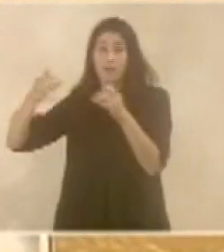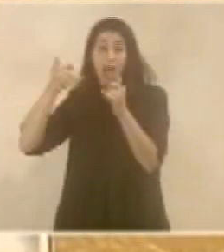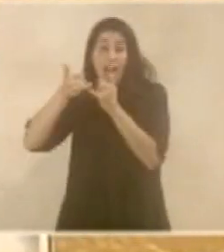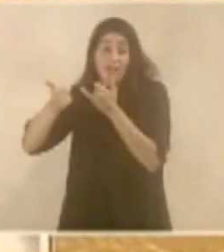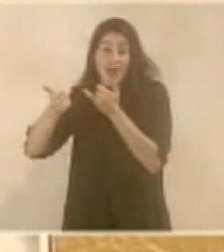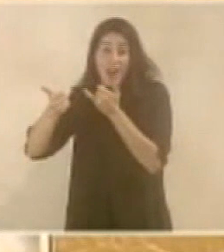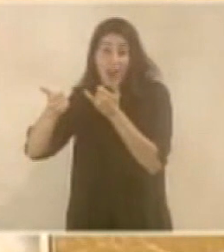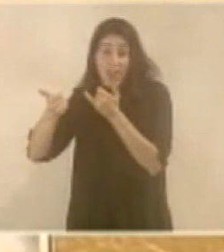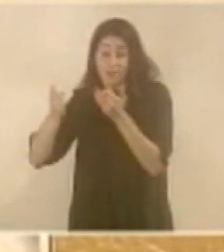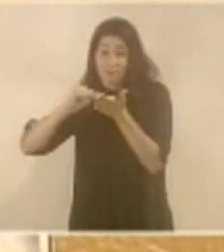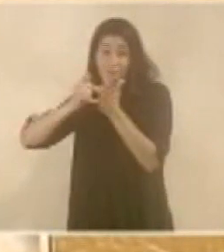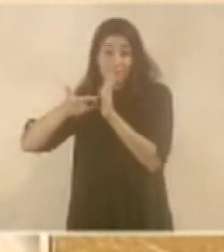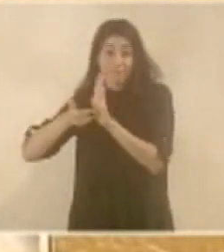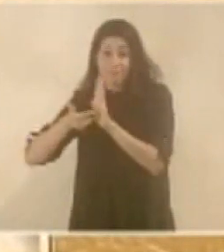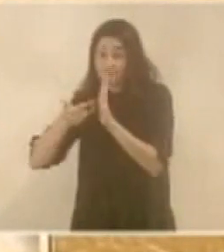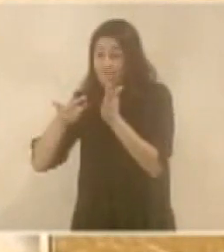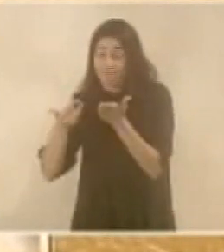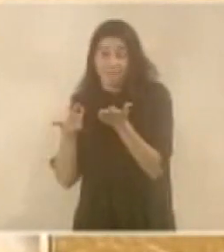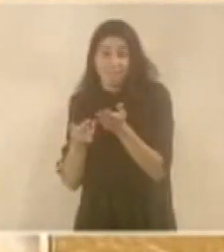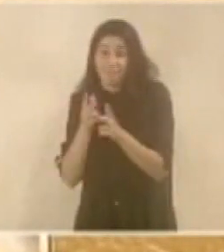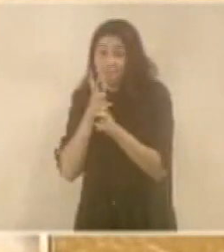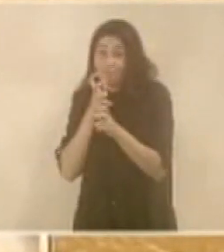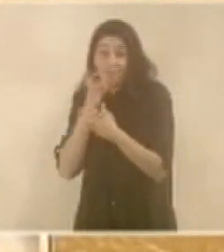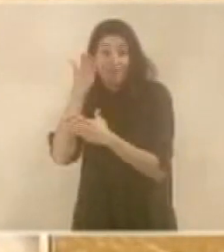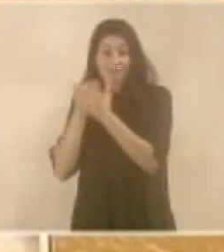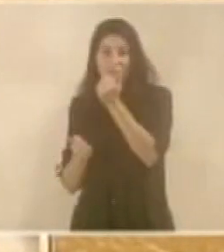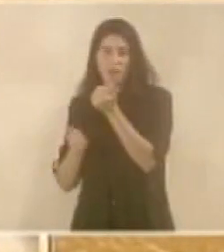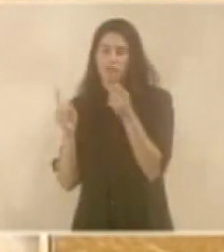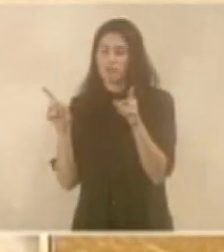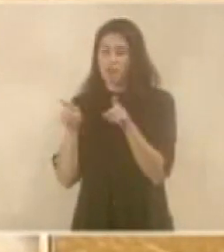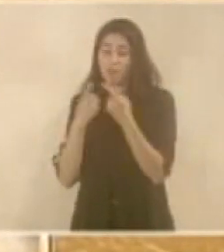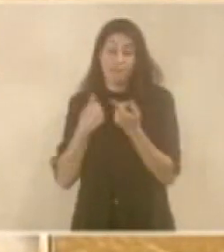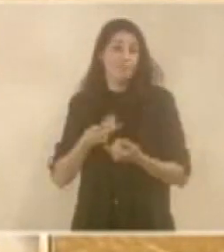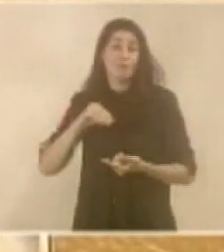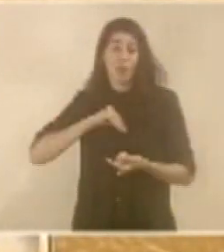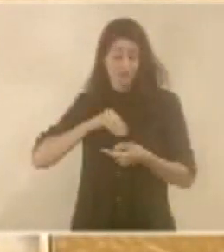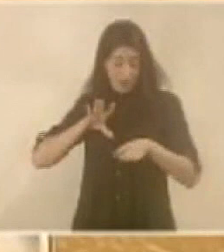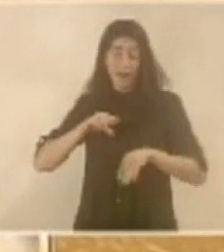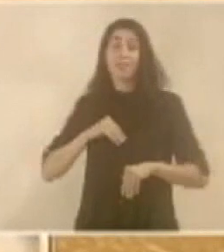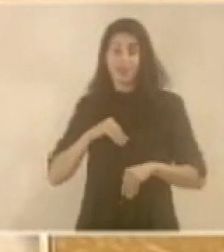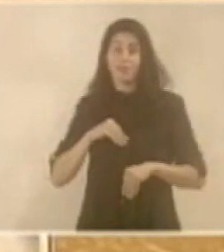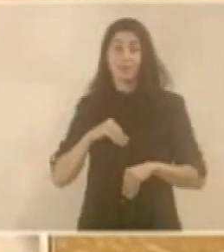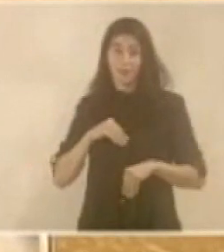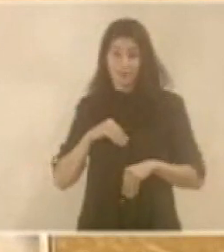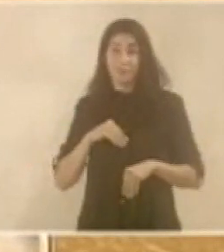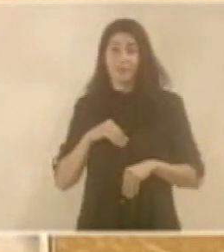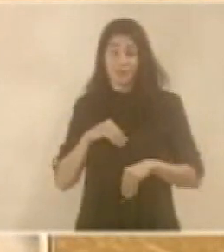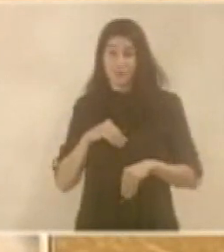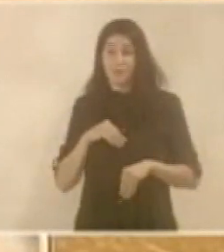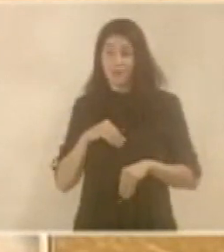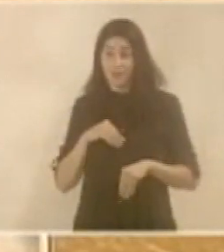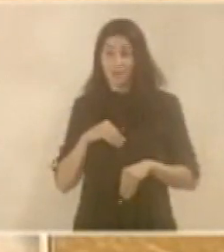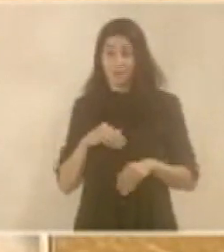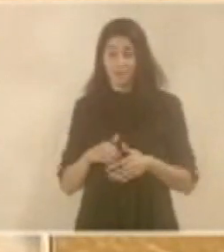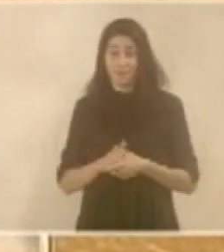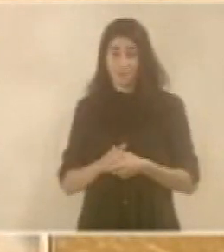ejemplo de tantos compatriotas que a lo largo de nuestra historia han dado su vida en aras de unos ideales, aun sabiendo que estaban abocados